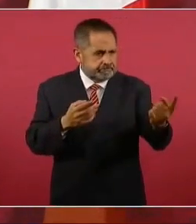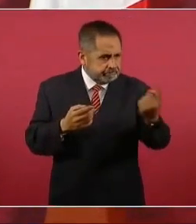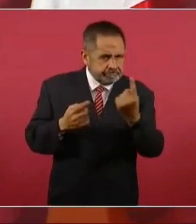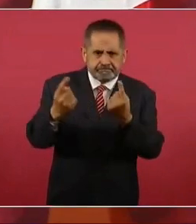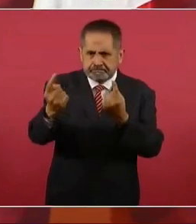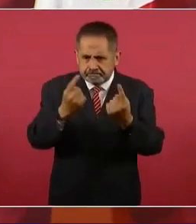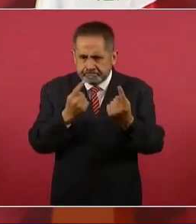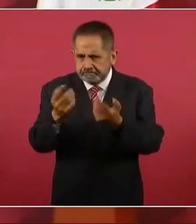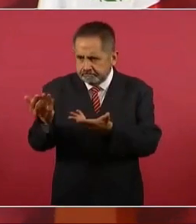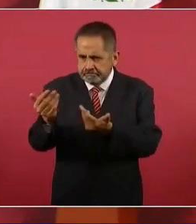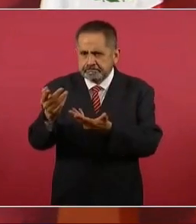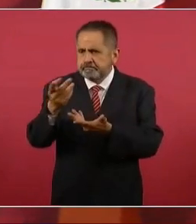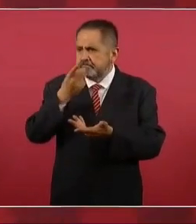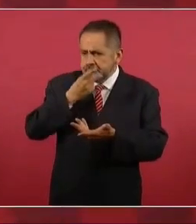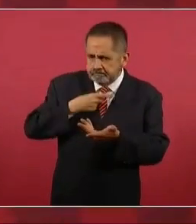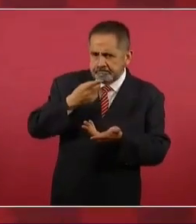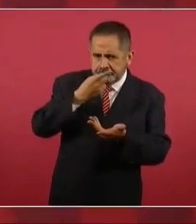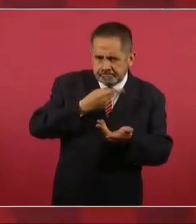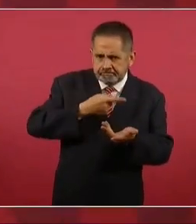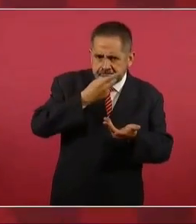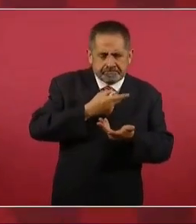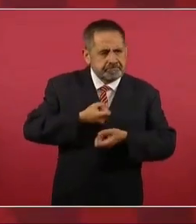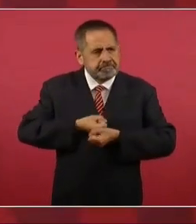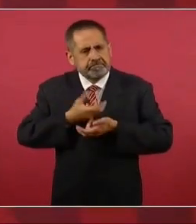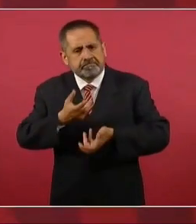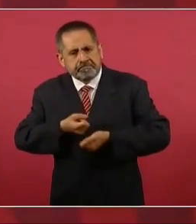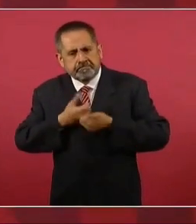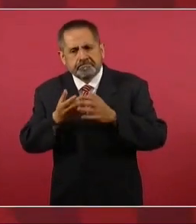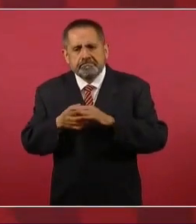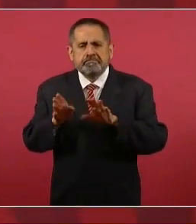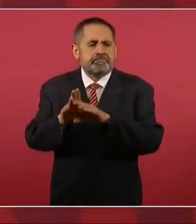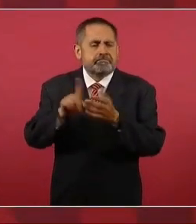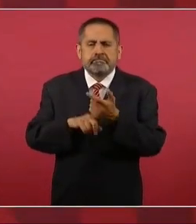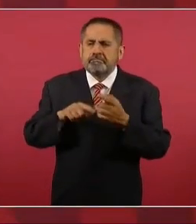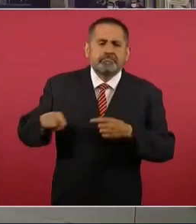recibir, recoger los sentimientos, ¿no?, de la gente